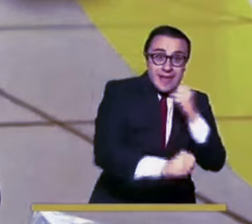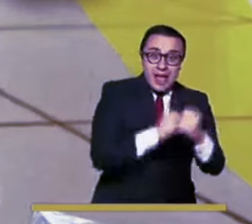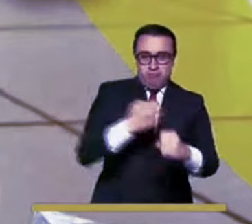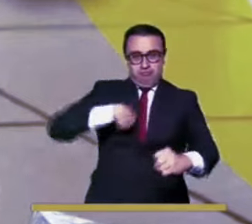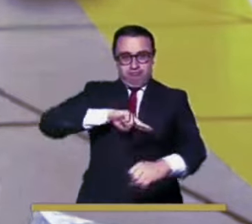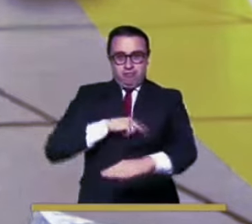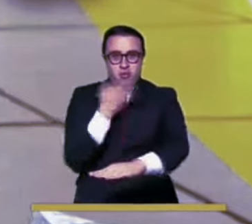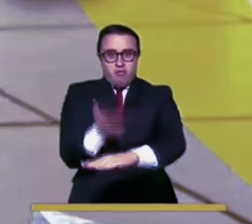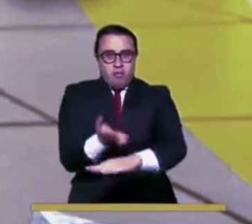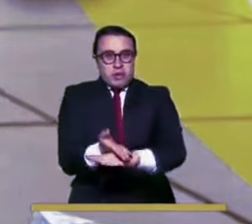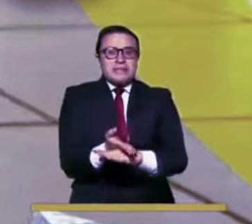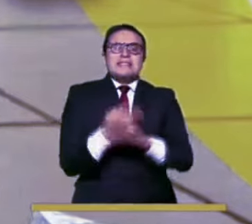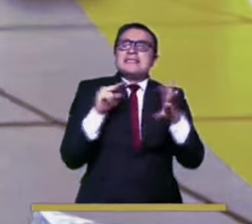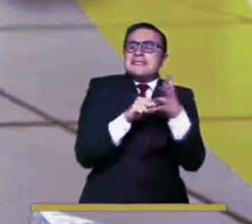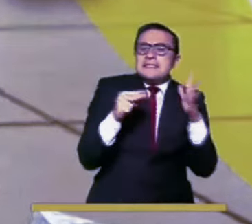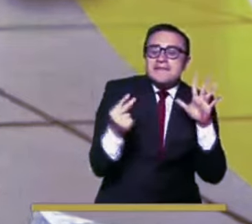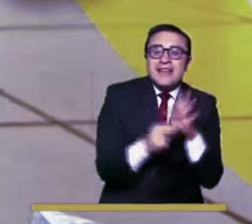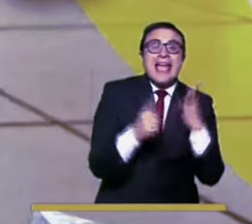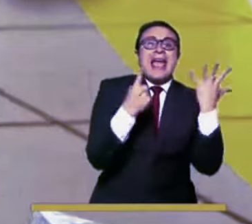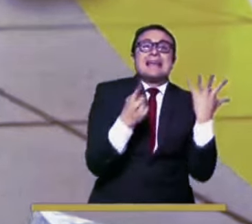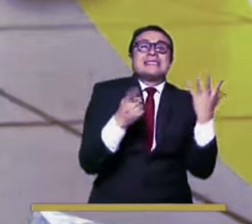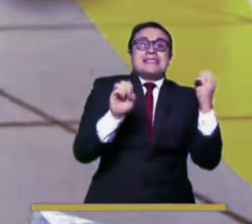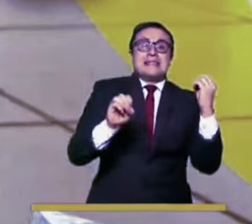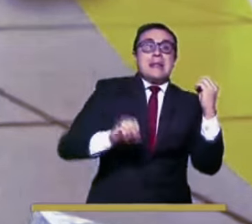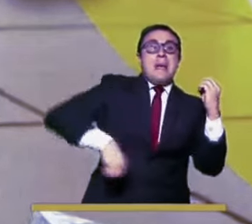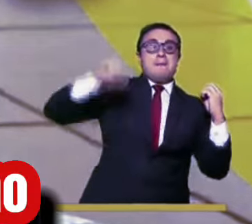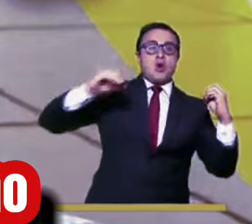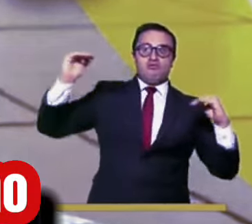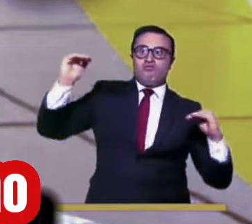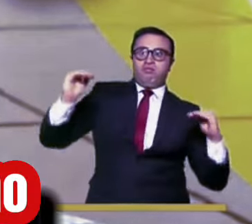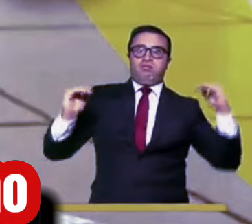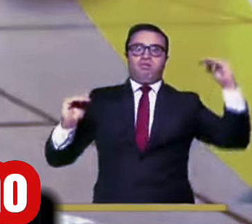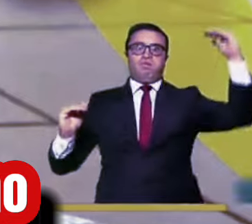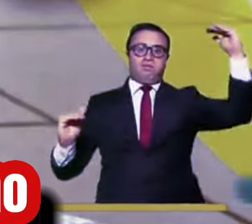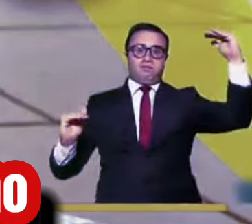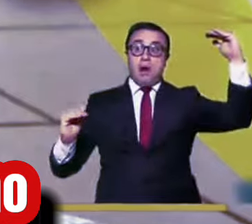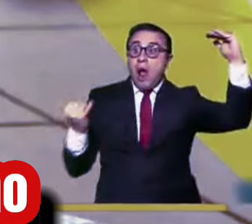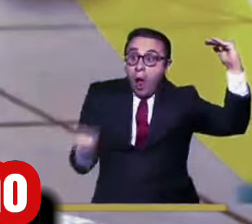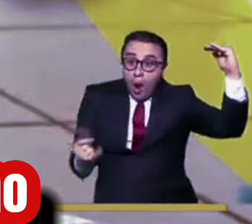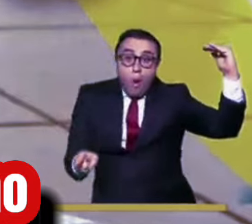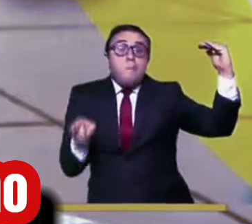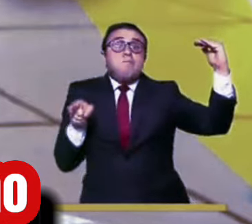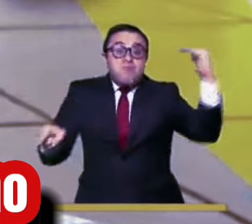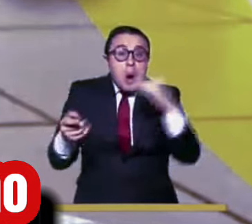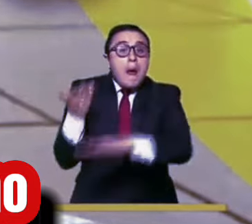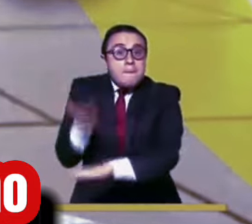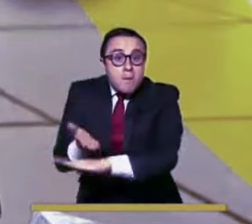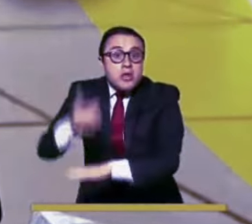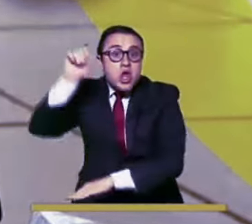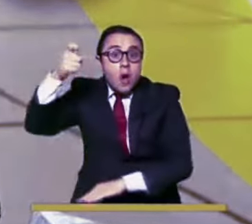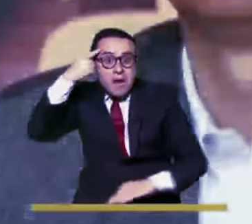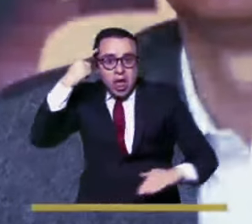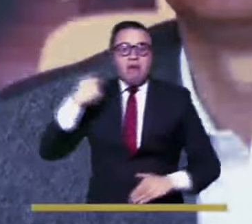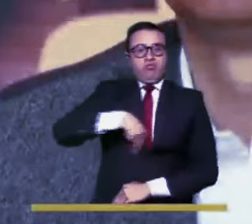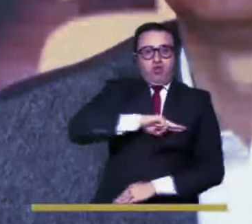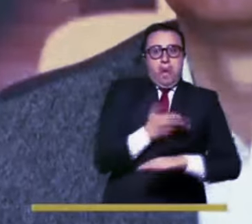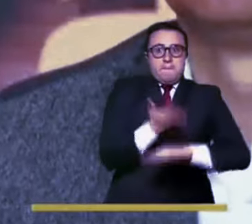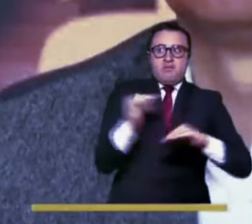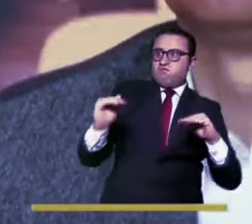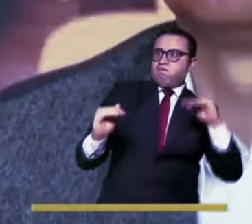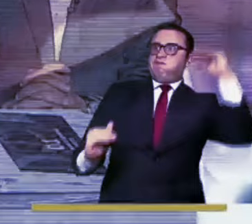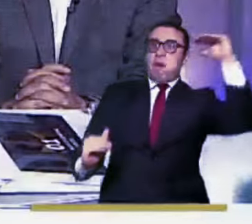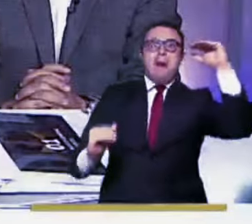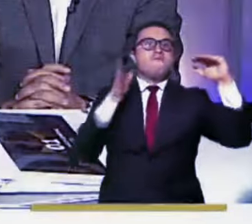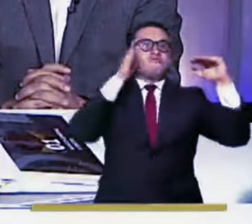Bogotá es un 60% superior a la propuesta actual del gobierno. En